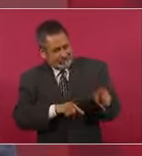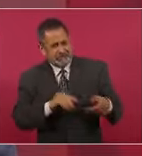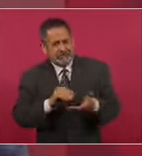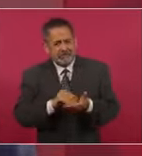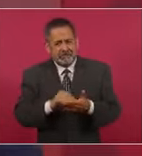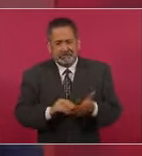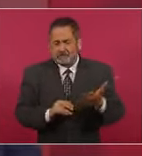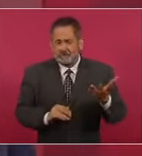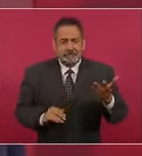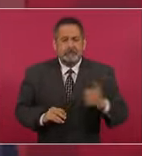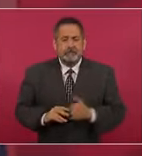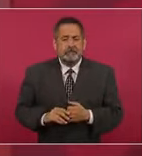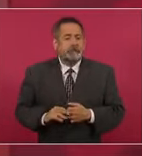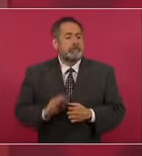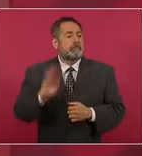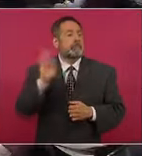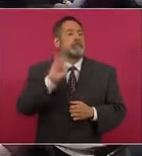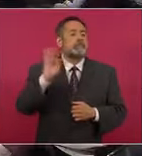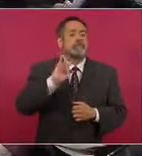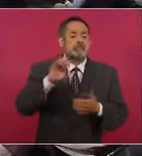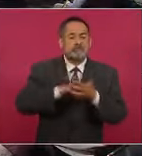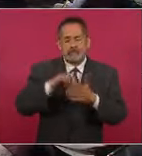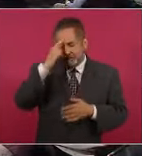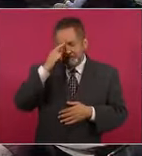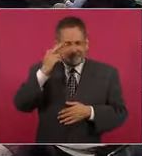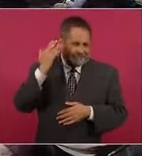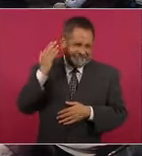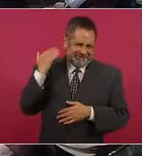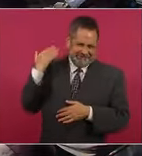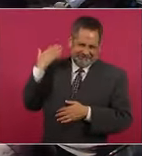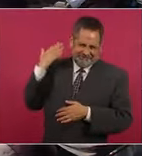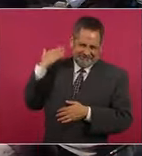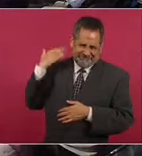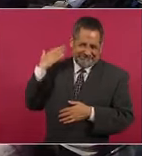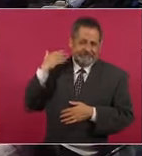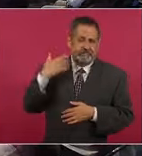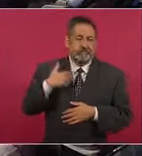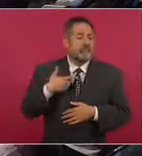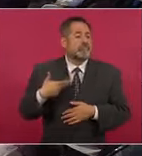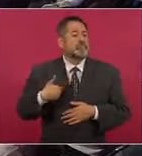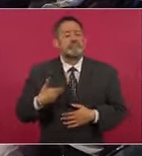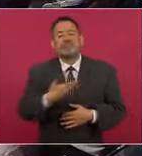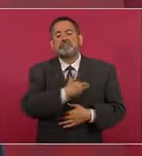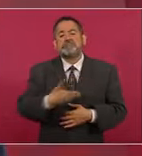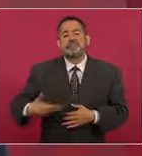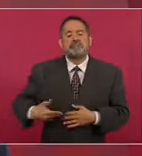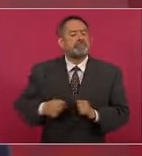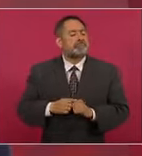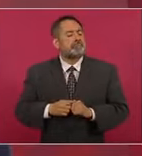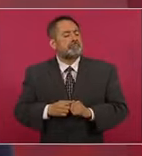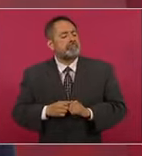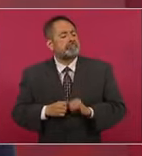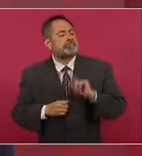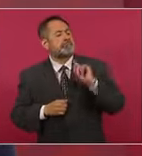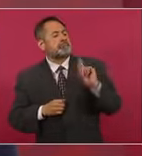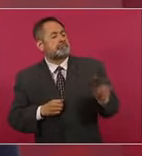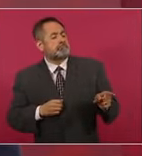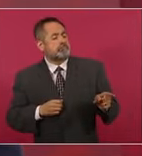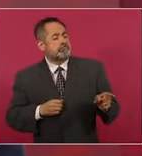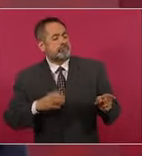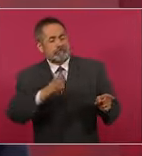si un presidente decidía que iba a ser candidato de un